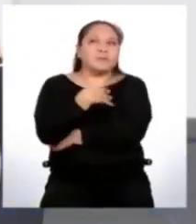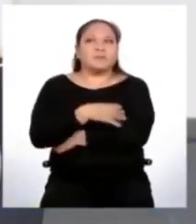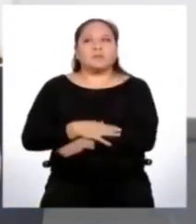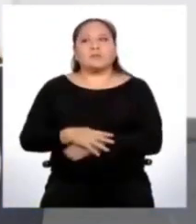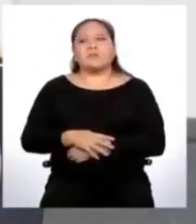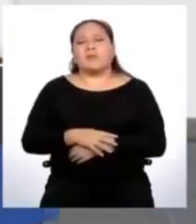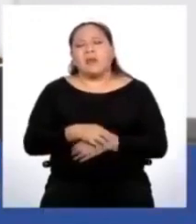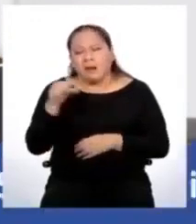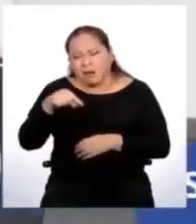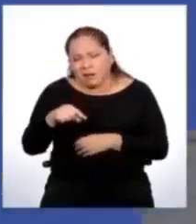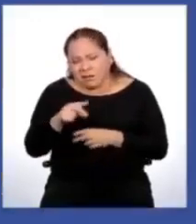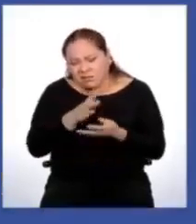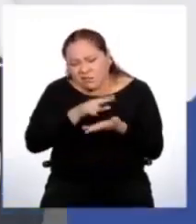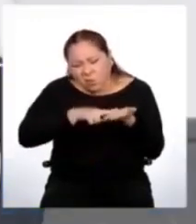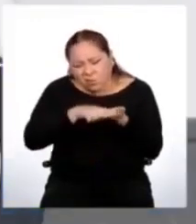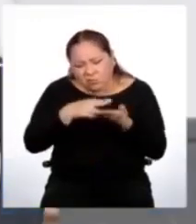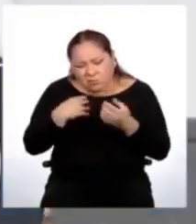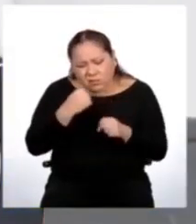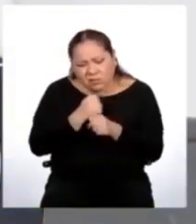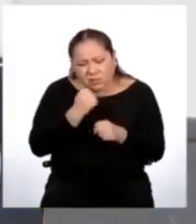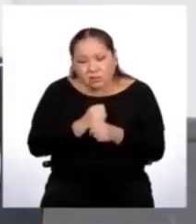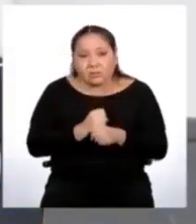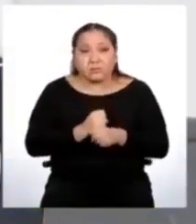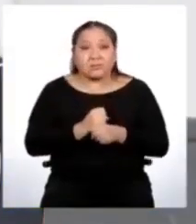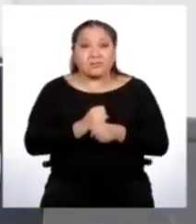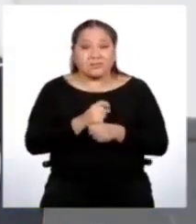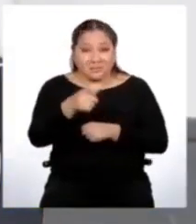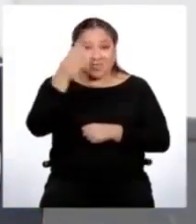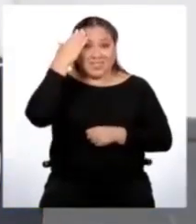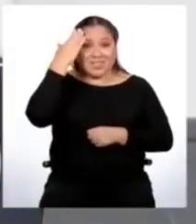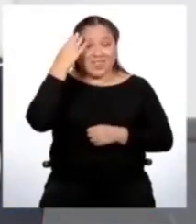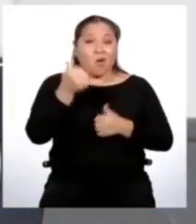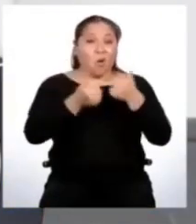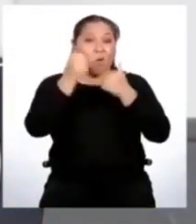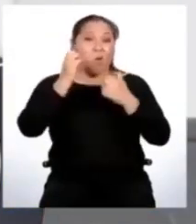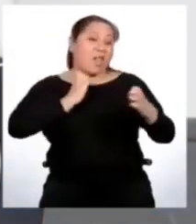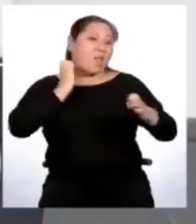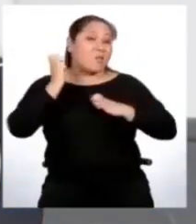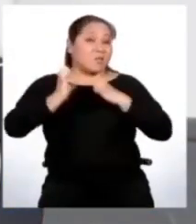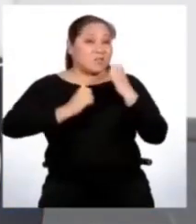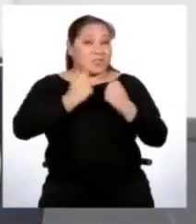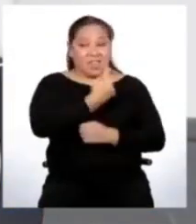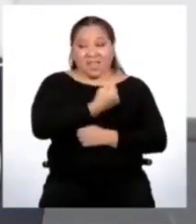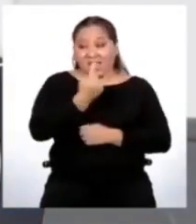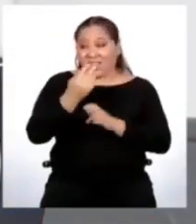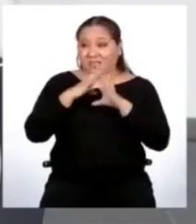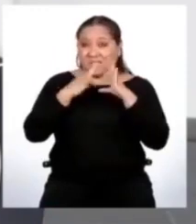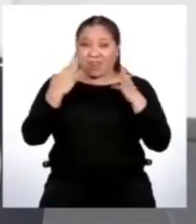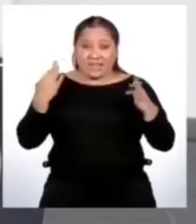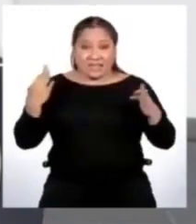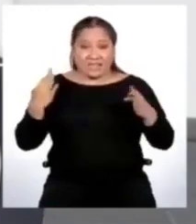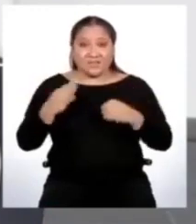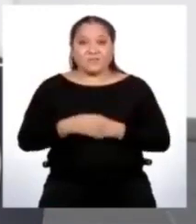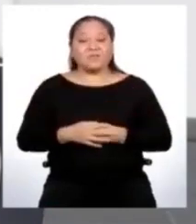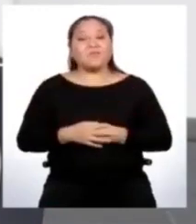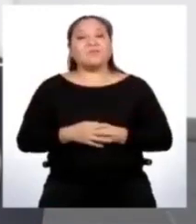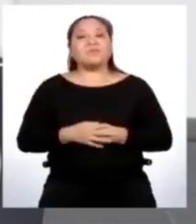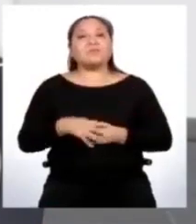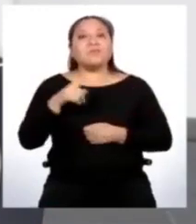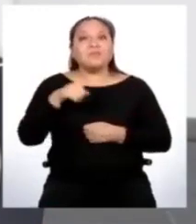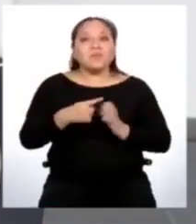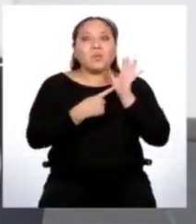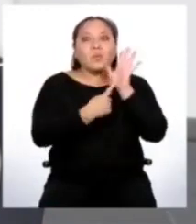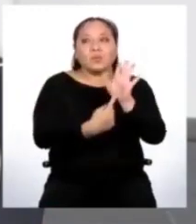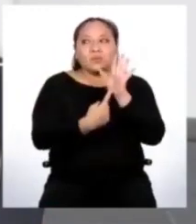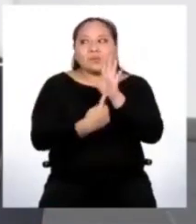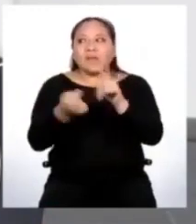mi trabajo! ¿Pudieron reconocer cada emoción con que dije cada frase? Noten que podemos transmitir cosas